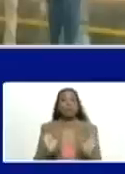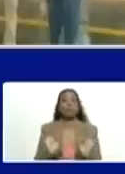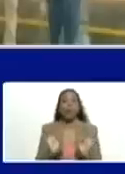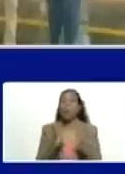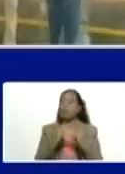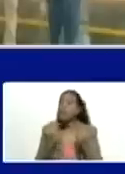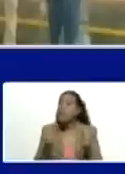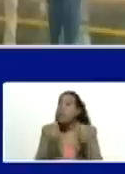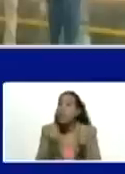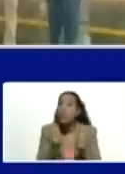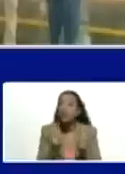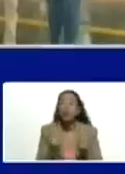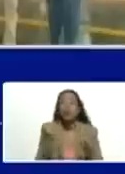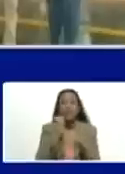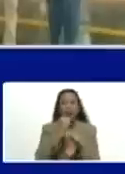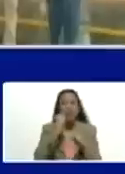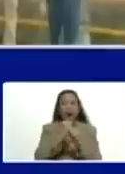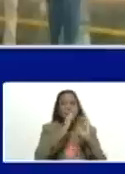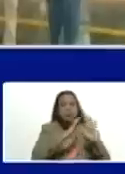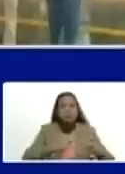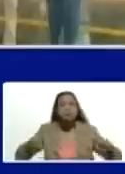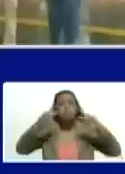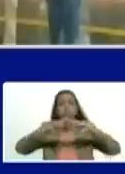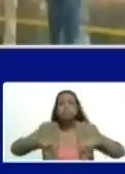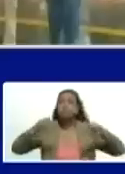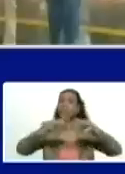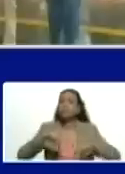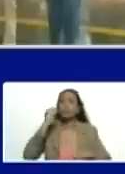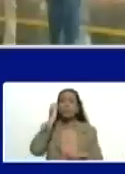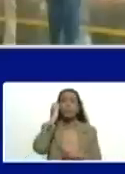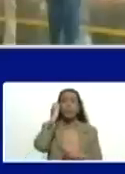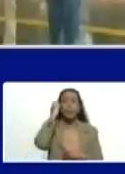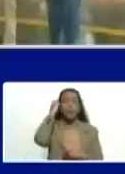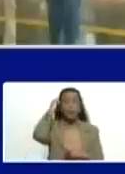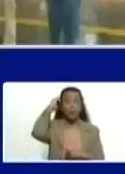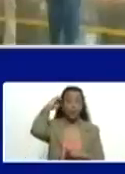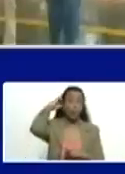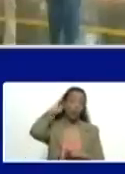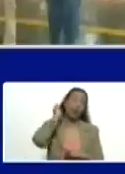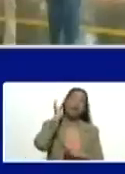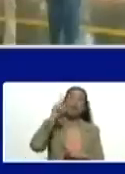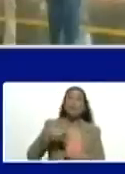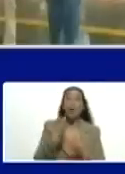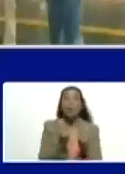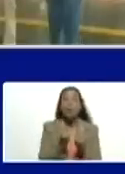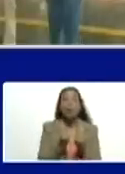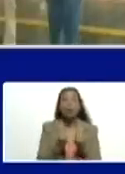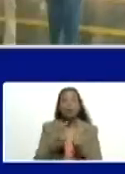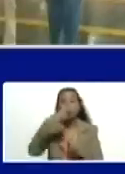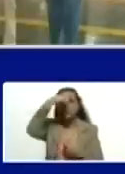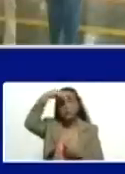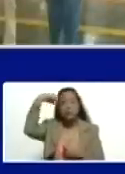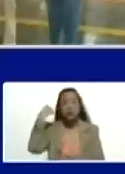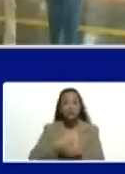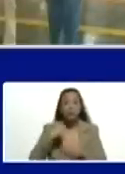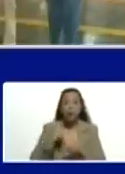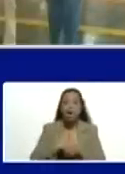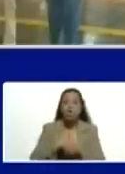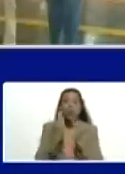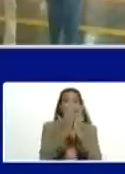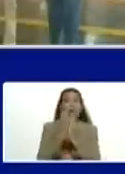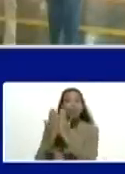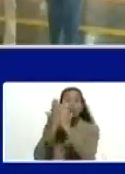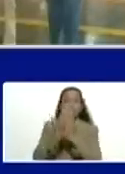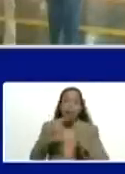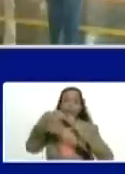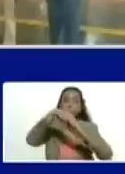mucha ciencia, trabajo, planificación, y amerita mucho esfuerzo. Y en ese esfuerzo nosotros estamos todos los